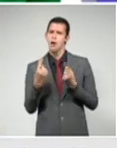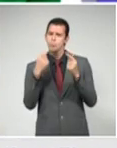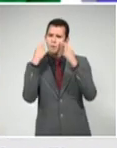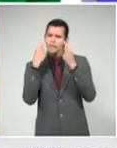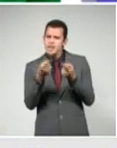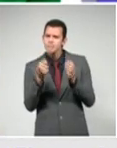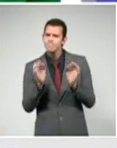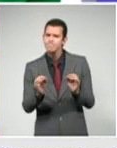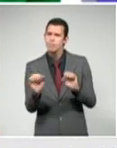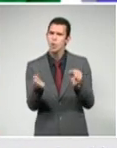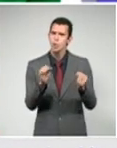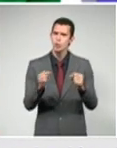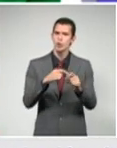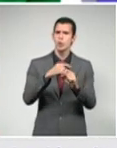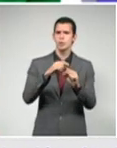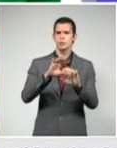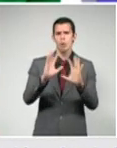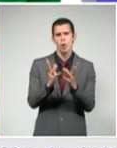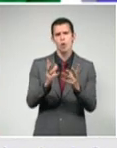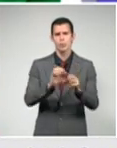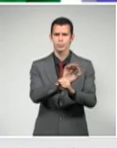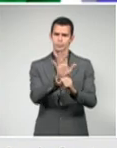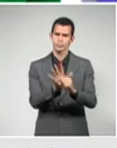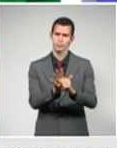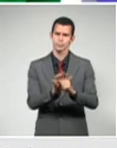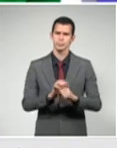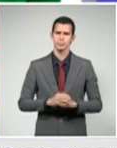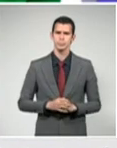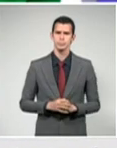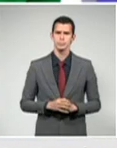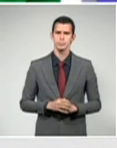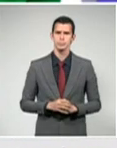rebrote, este último incremento,